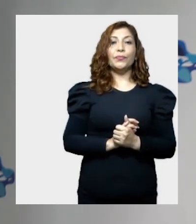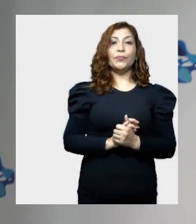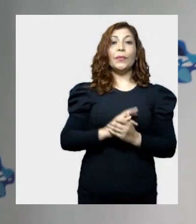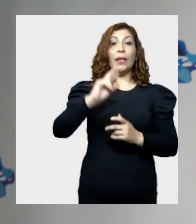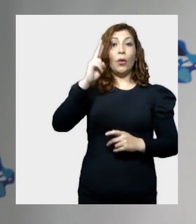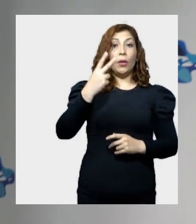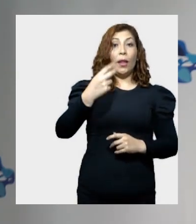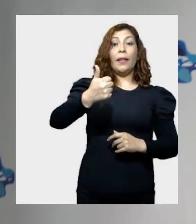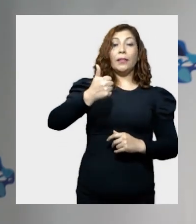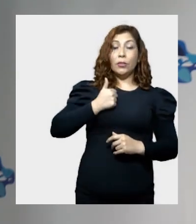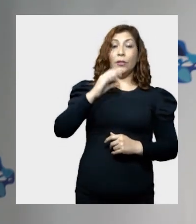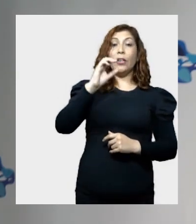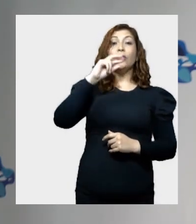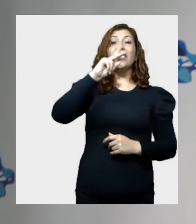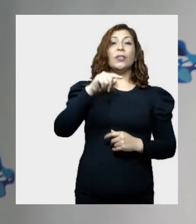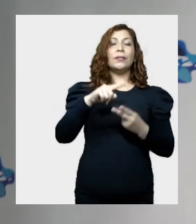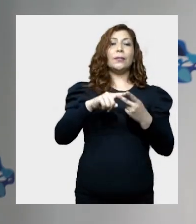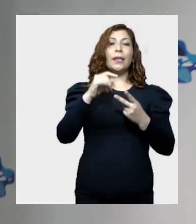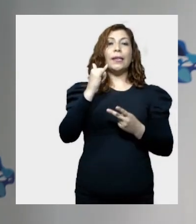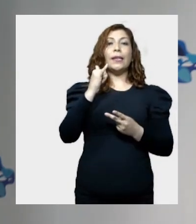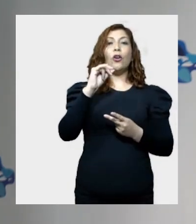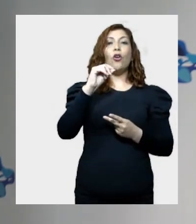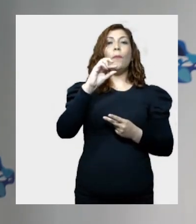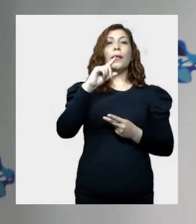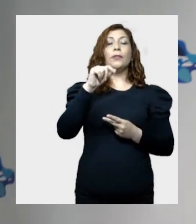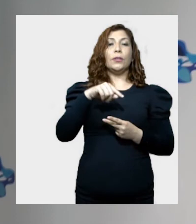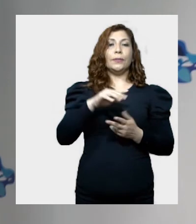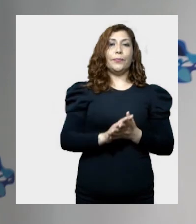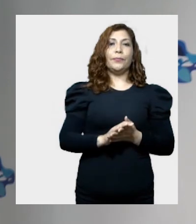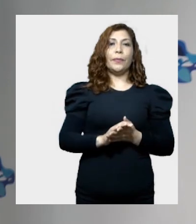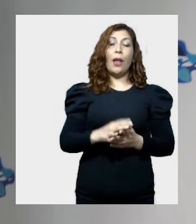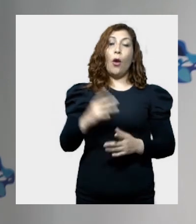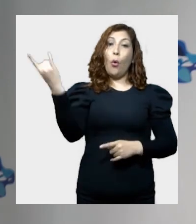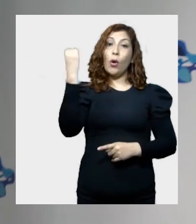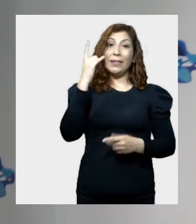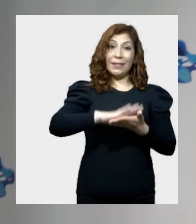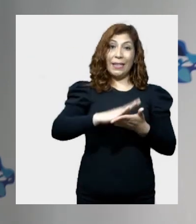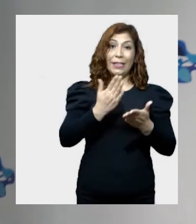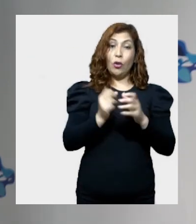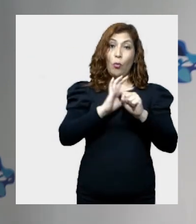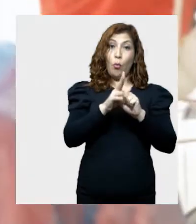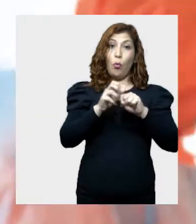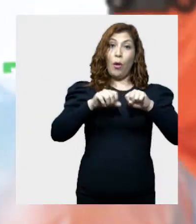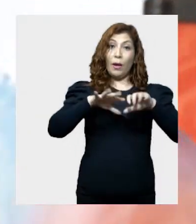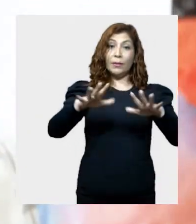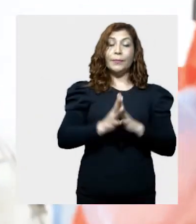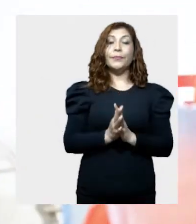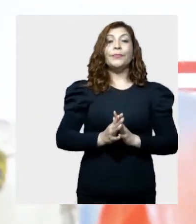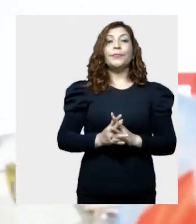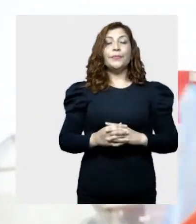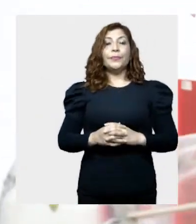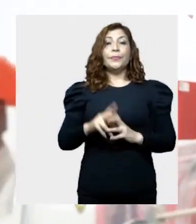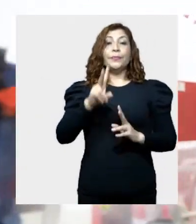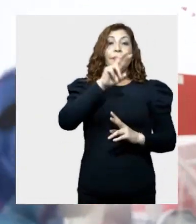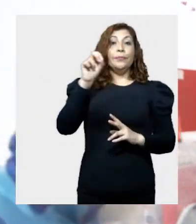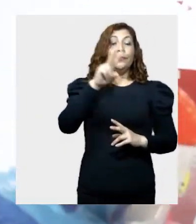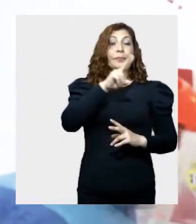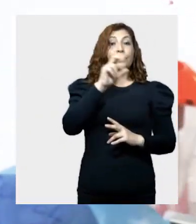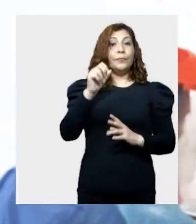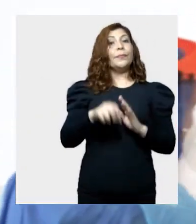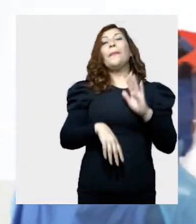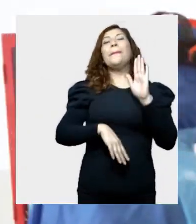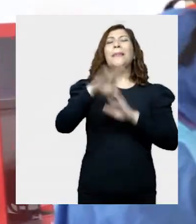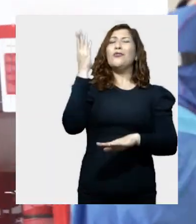Subdirección de Concesiones y Operaciones. La alerta sanitaria por brote de COVID-19 impuso el 2020